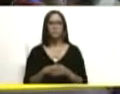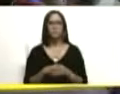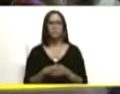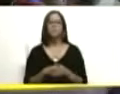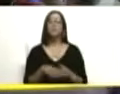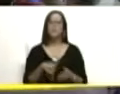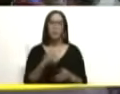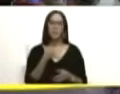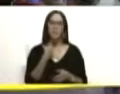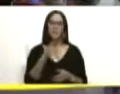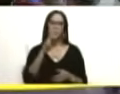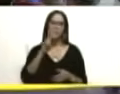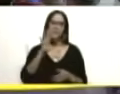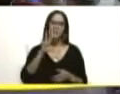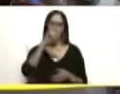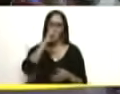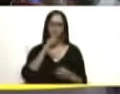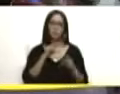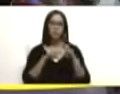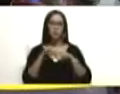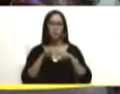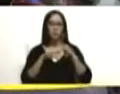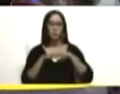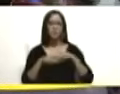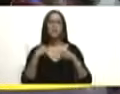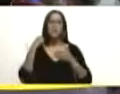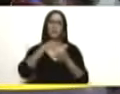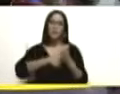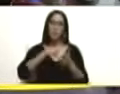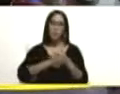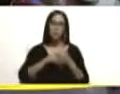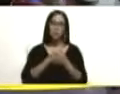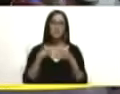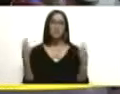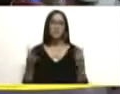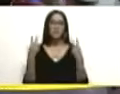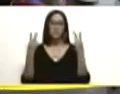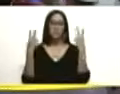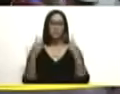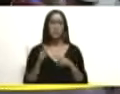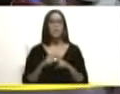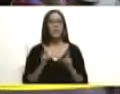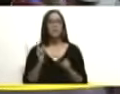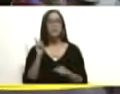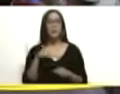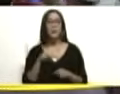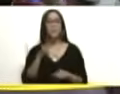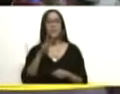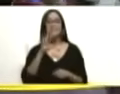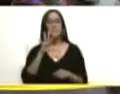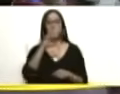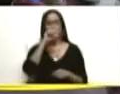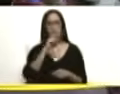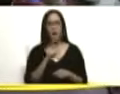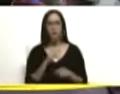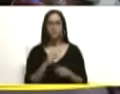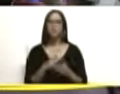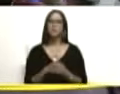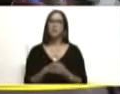Podemos decir 25 años de construcción, de lucha y batalla y victoria, pero también 25 años